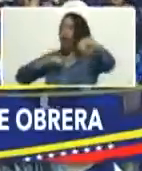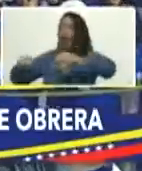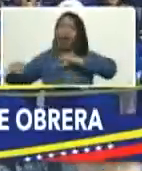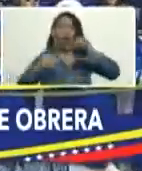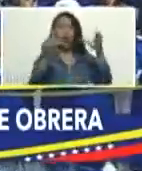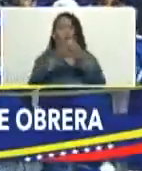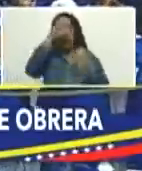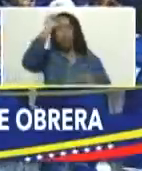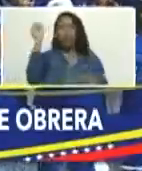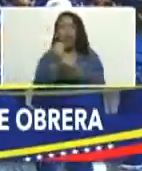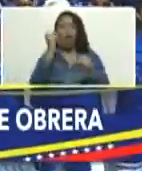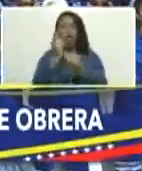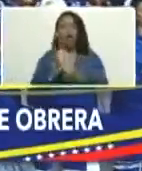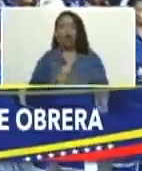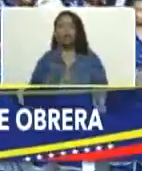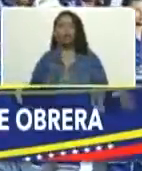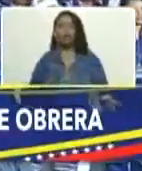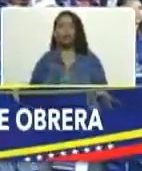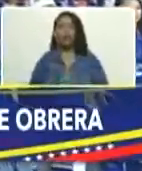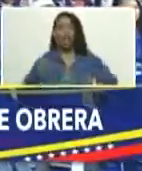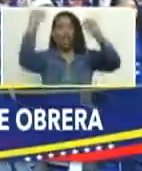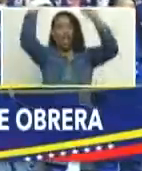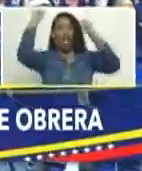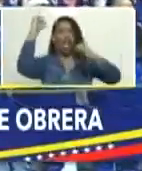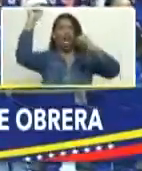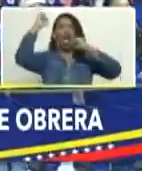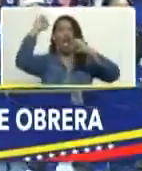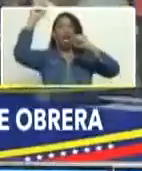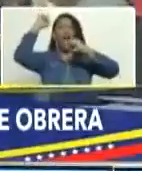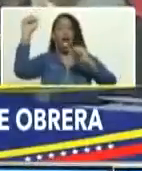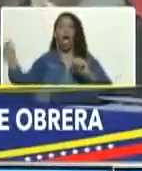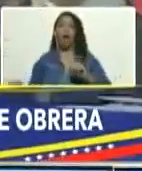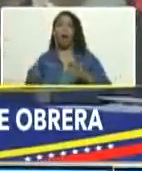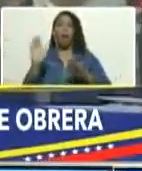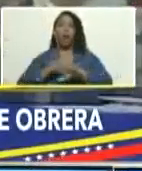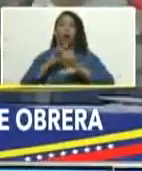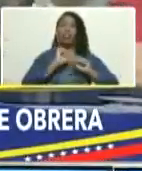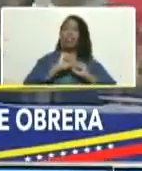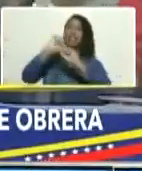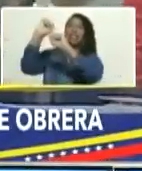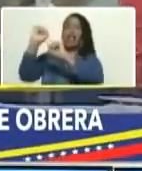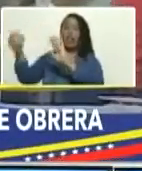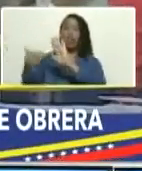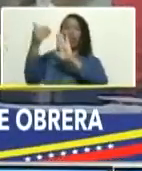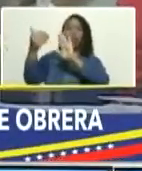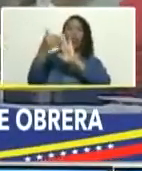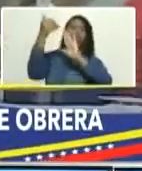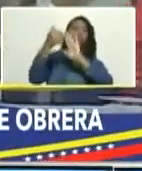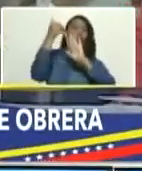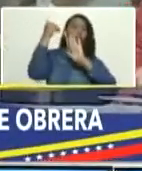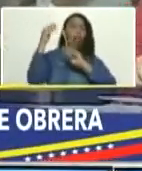clase obrera! En protesta contra la tortura, las sanciones.